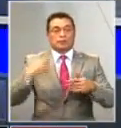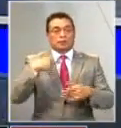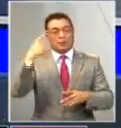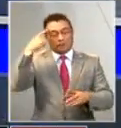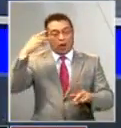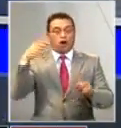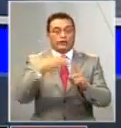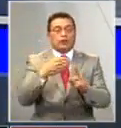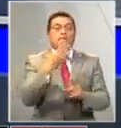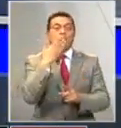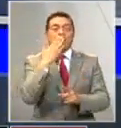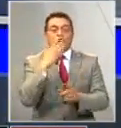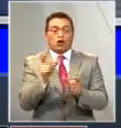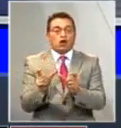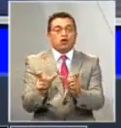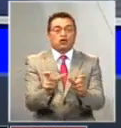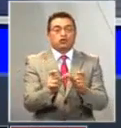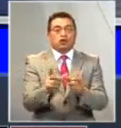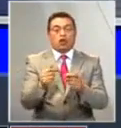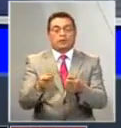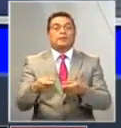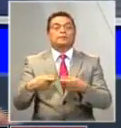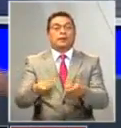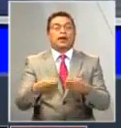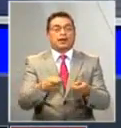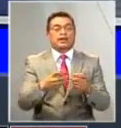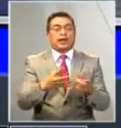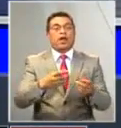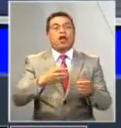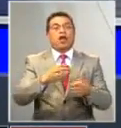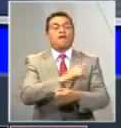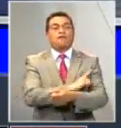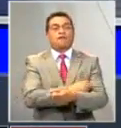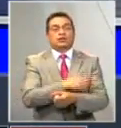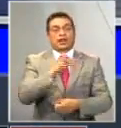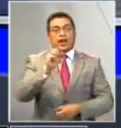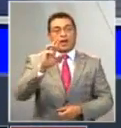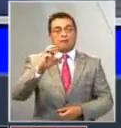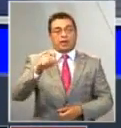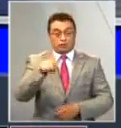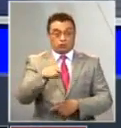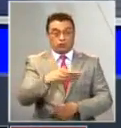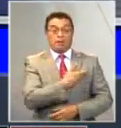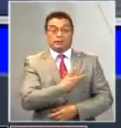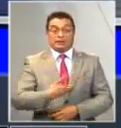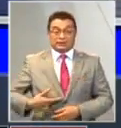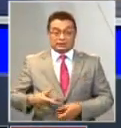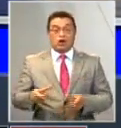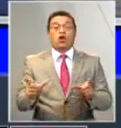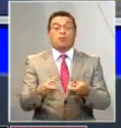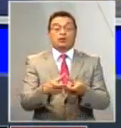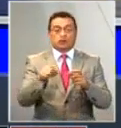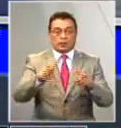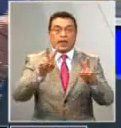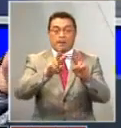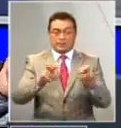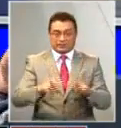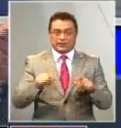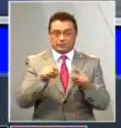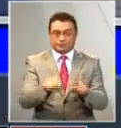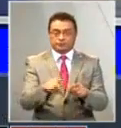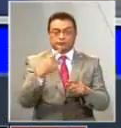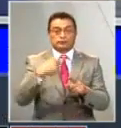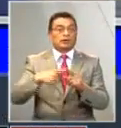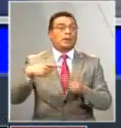los controles respecto al financiamiento de las Fuerzas Armadas. Ahora, usted preside la comisión que está investigando este caso. La semana pasada